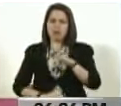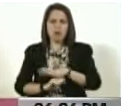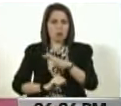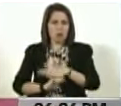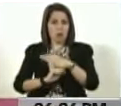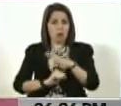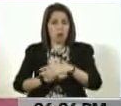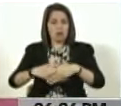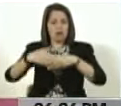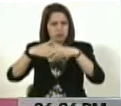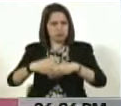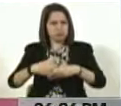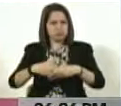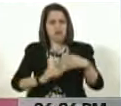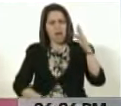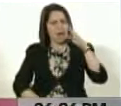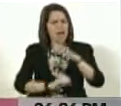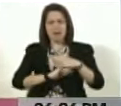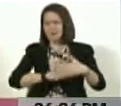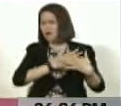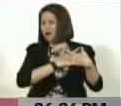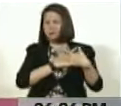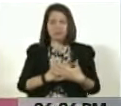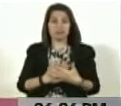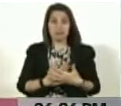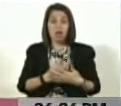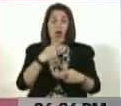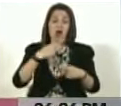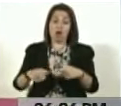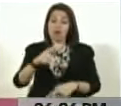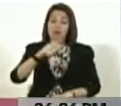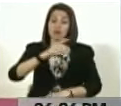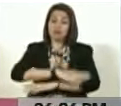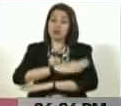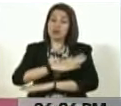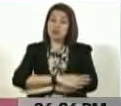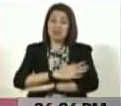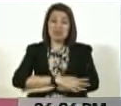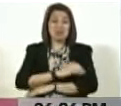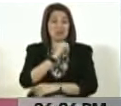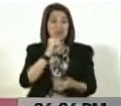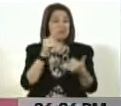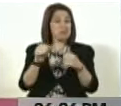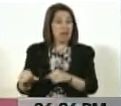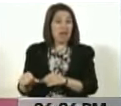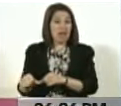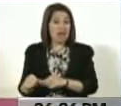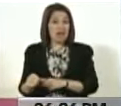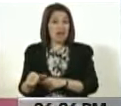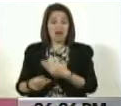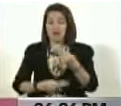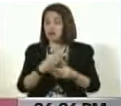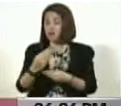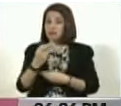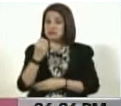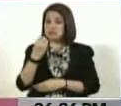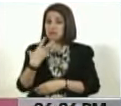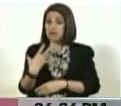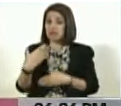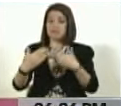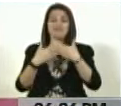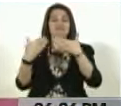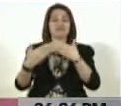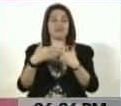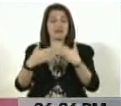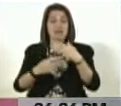dado una mano ahí, un apoyo incondicional. Pero también tenemos otros actores, ¿no?, que no han quedado ahí, que no se creen que en verdad la eficiencia del